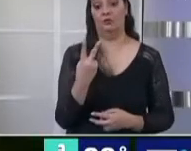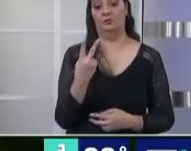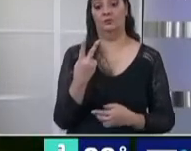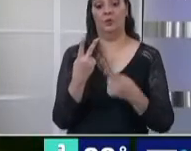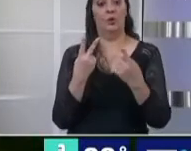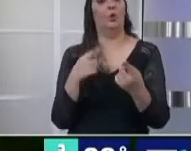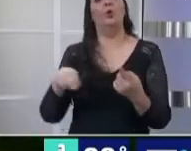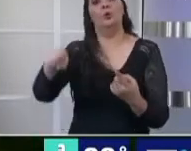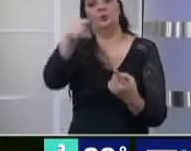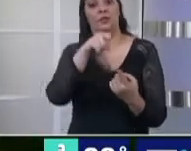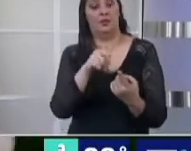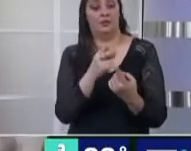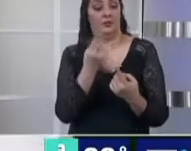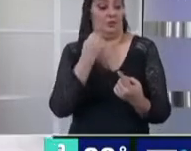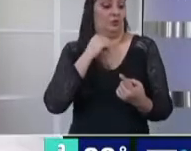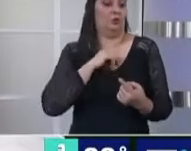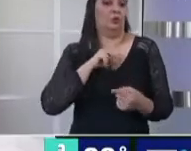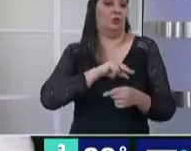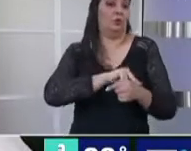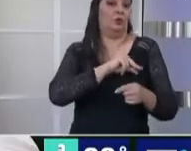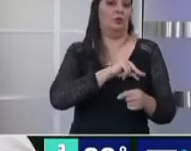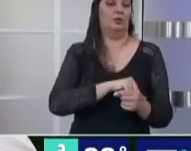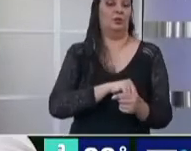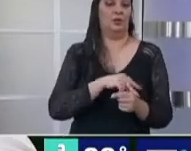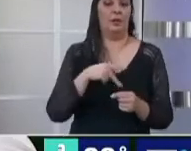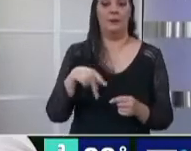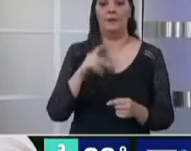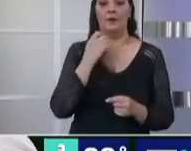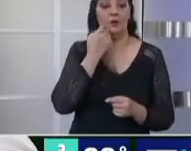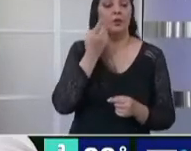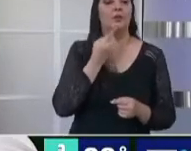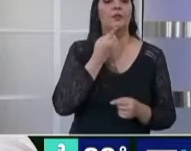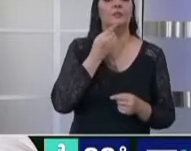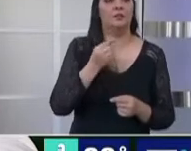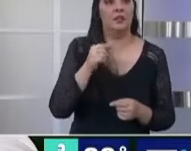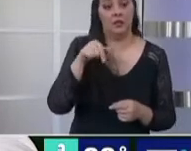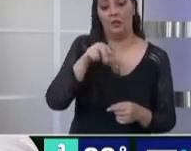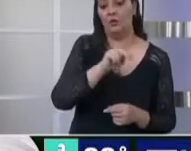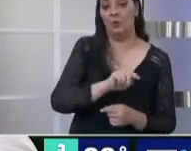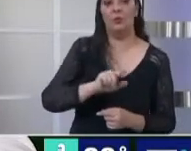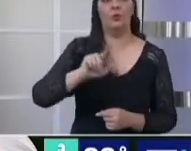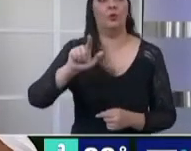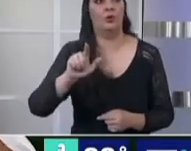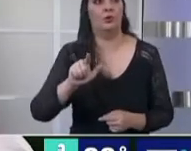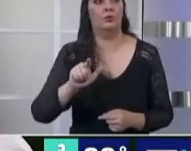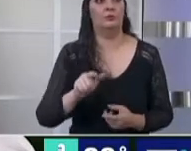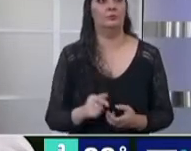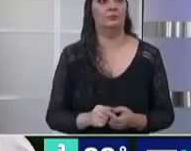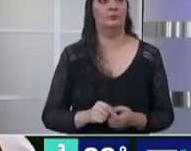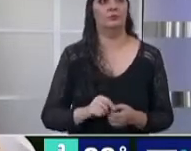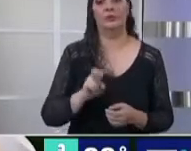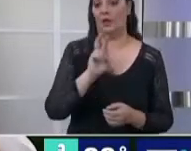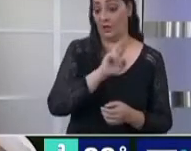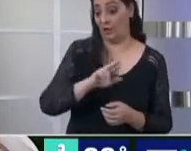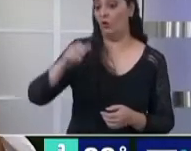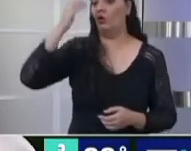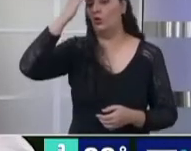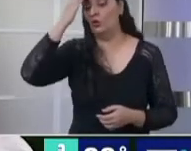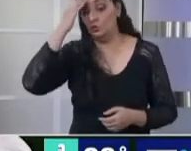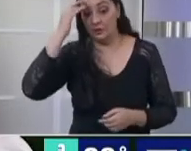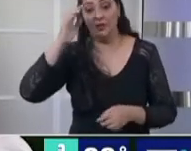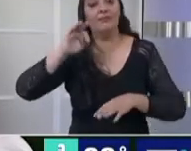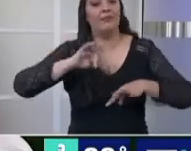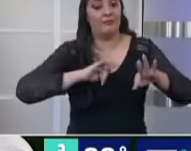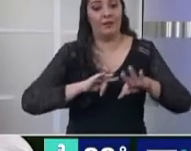los doctores. Sin embargo, hoy quiero decir que toda la población de Nuevo León reconoce el trabajo del sector